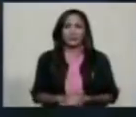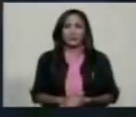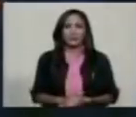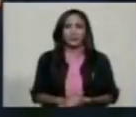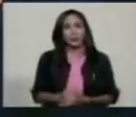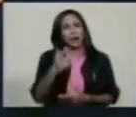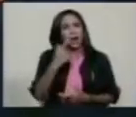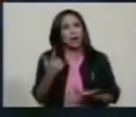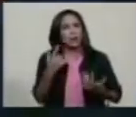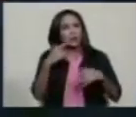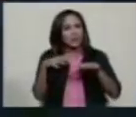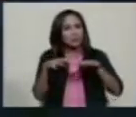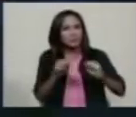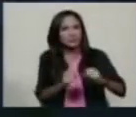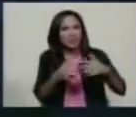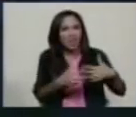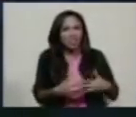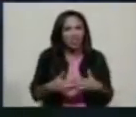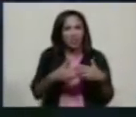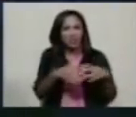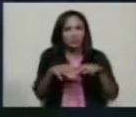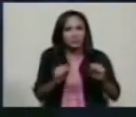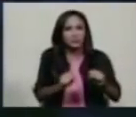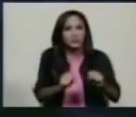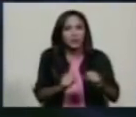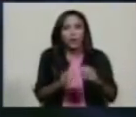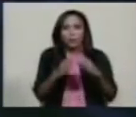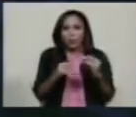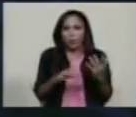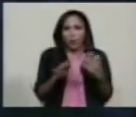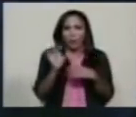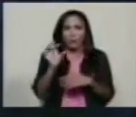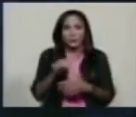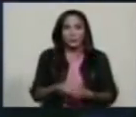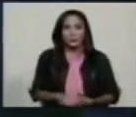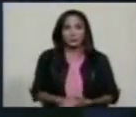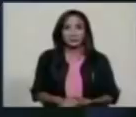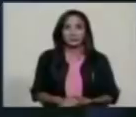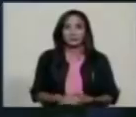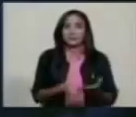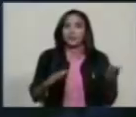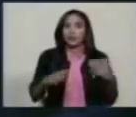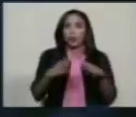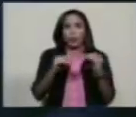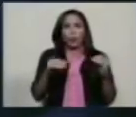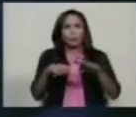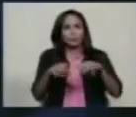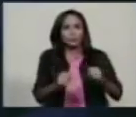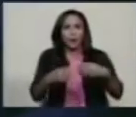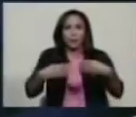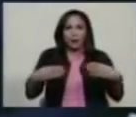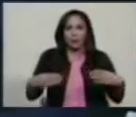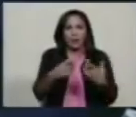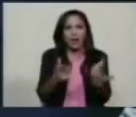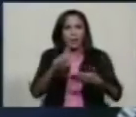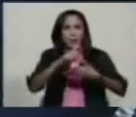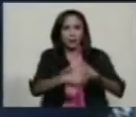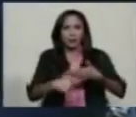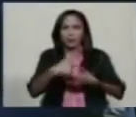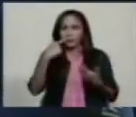imperial tratar de posicionarse en Panamá y en América Latina. La rechazamos, la